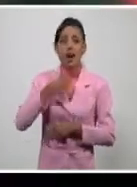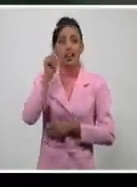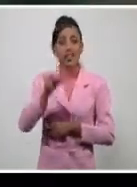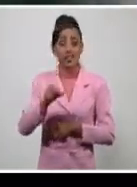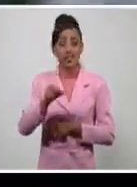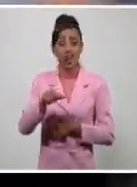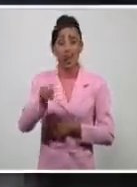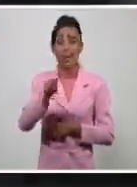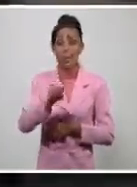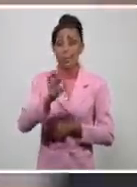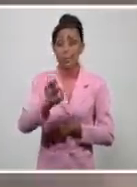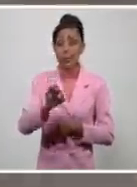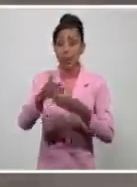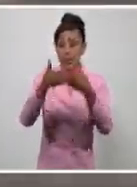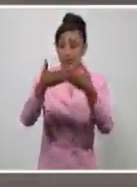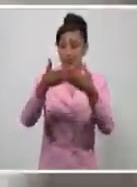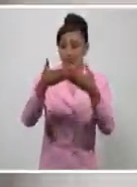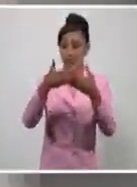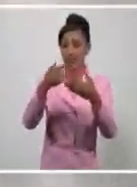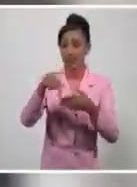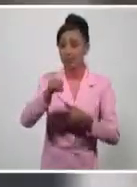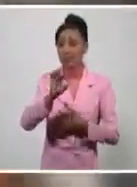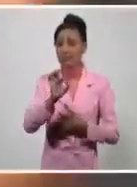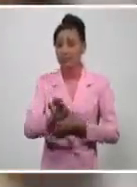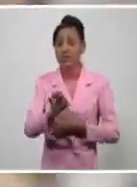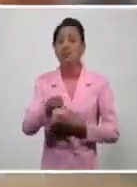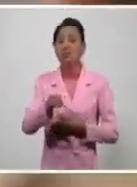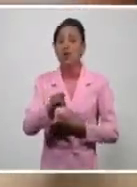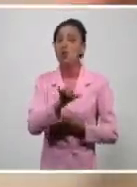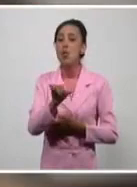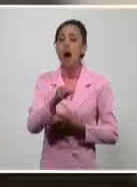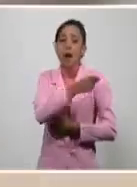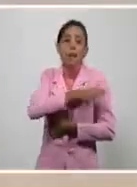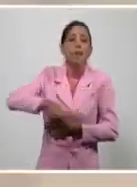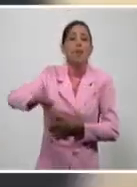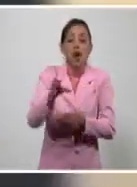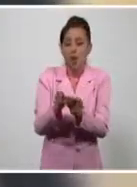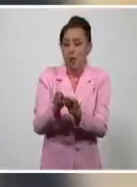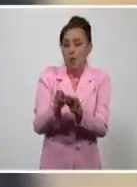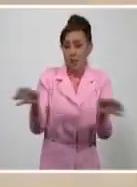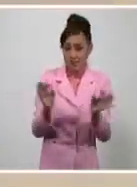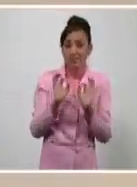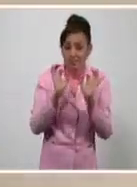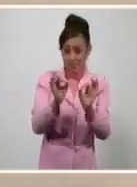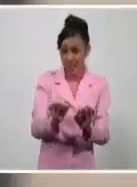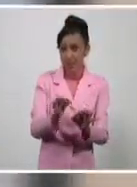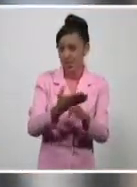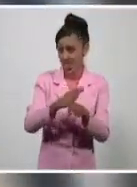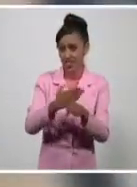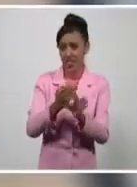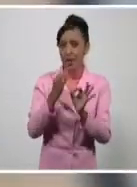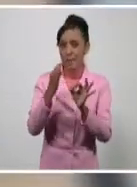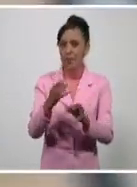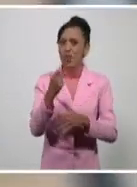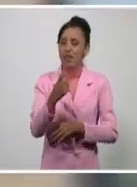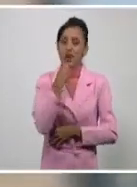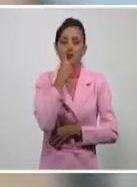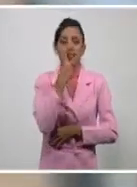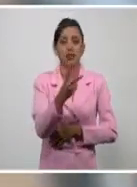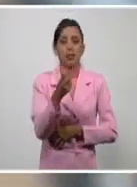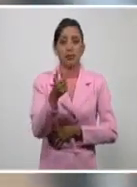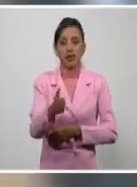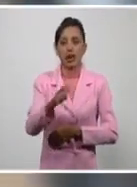intelectuales cubanos frente a frente, que es lo mismo que dividir al pueblo en sus esencias, merece ser enfrentado también